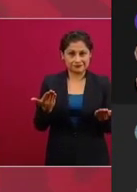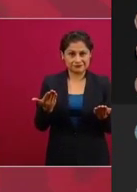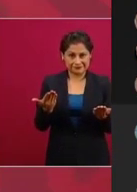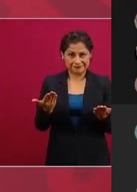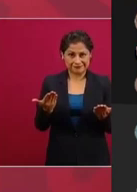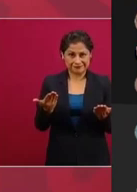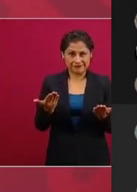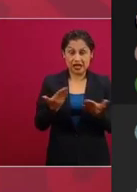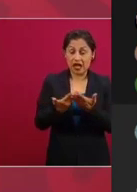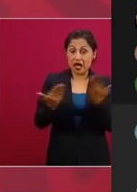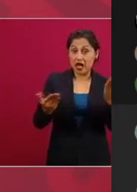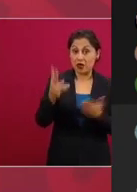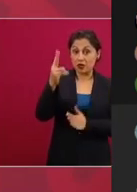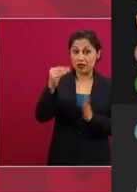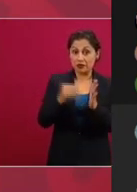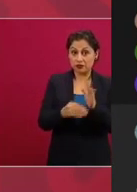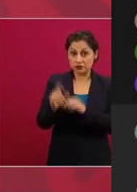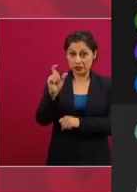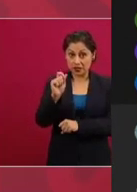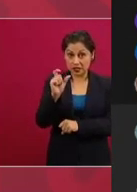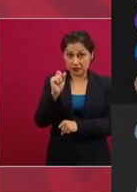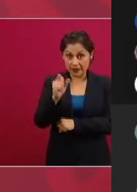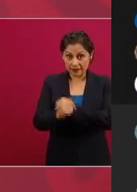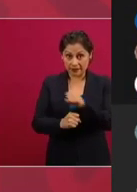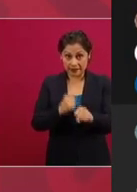se están subiendo todas las,